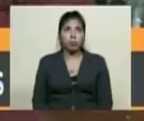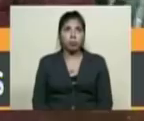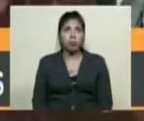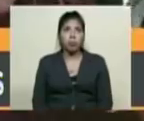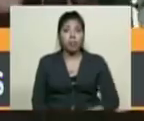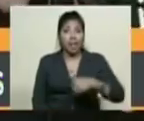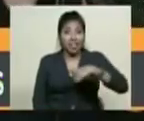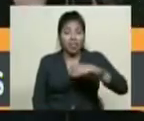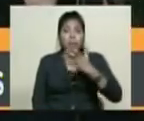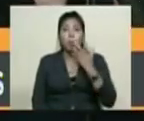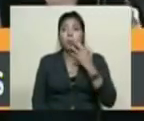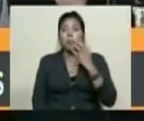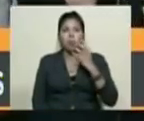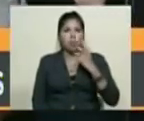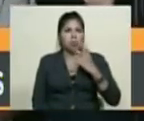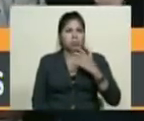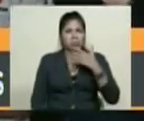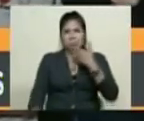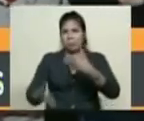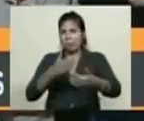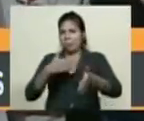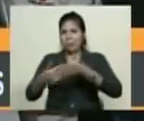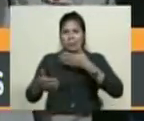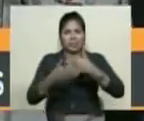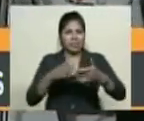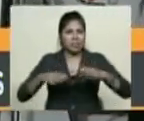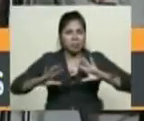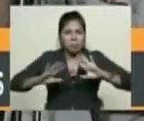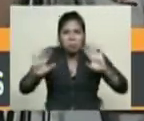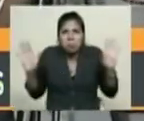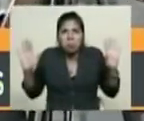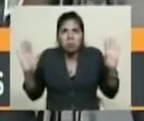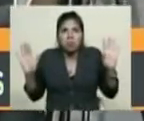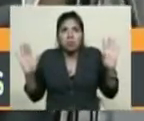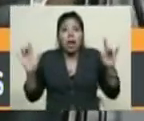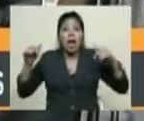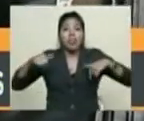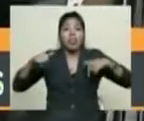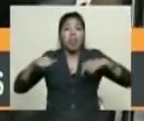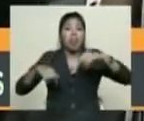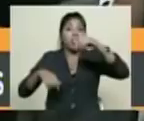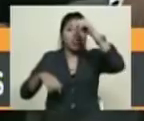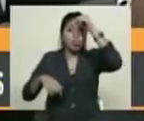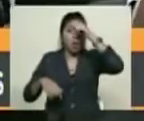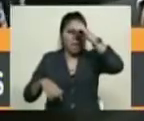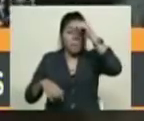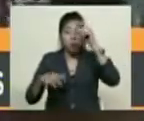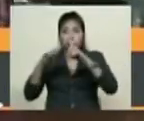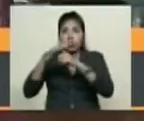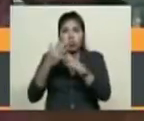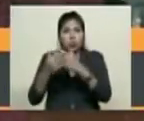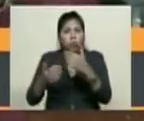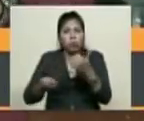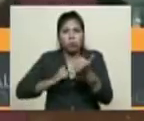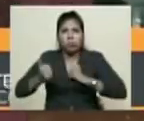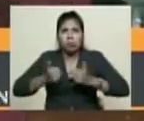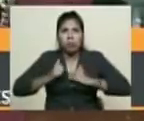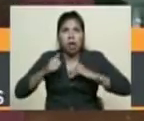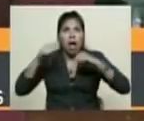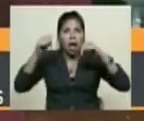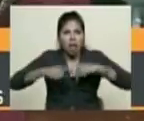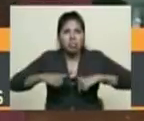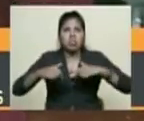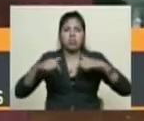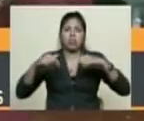llueva, truene o relampaguee, el domingo 20 de mayo hay elecciones presidenciales y